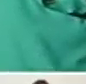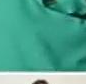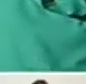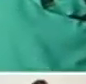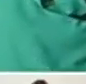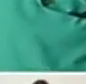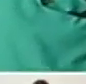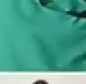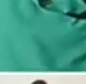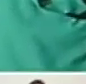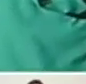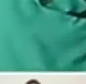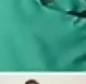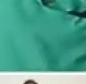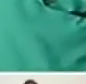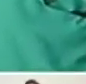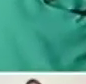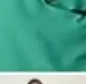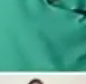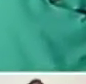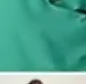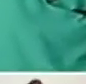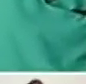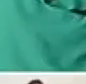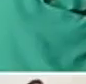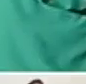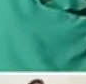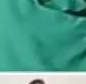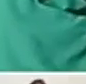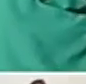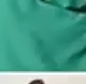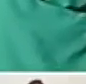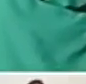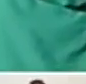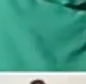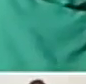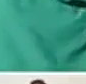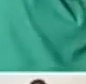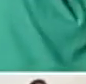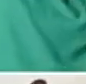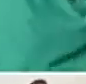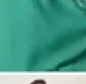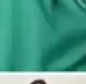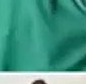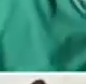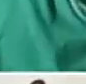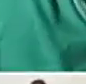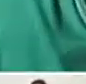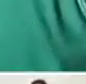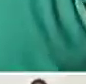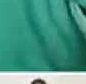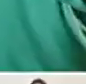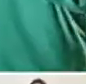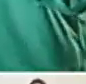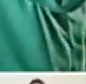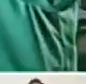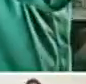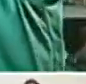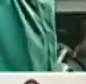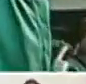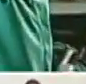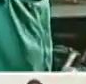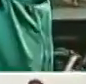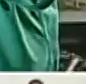llegando al nivel requerido. O sea, somos capaces de hacer mantenimiento mayor. Bueno, eso es una gran noticia para